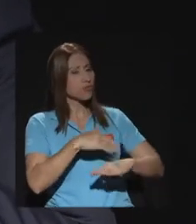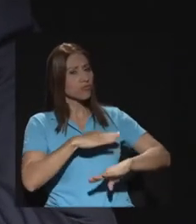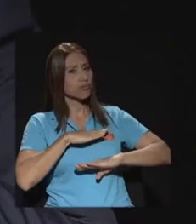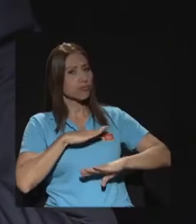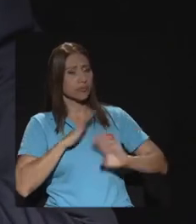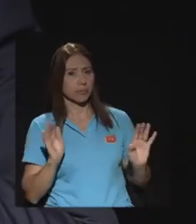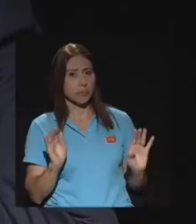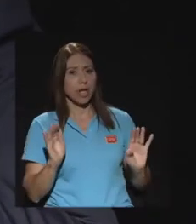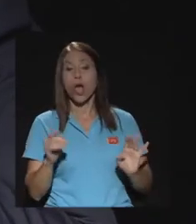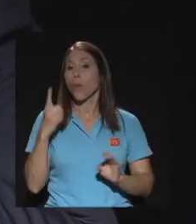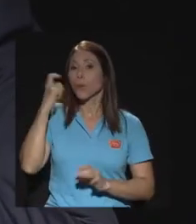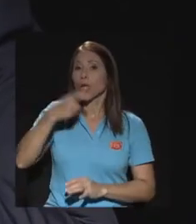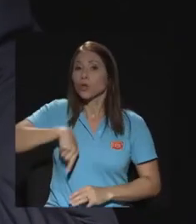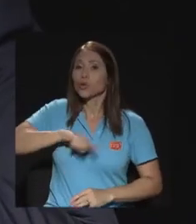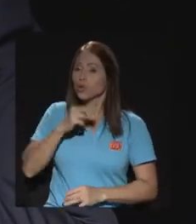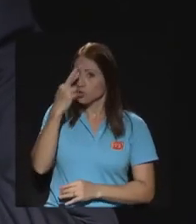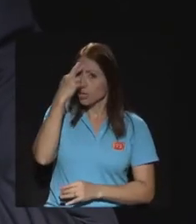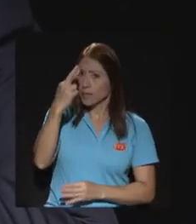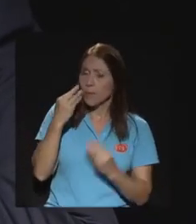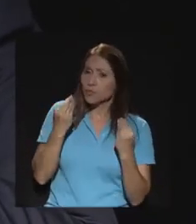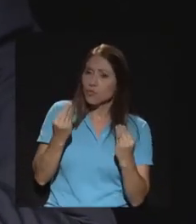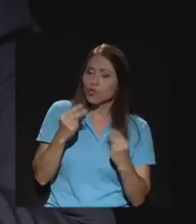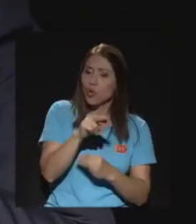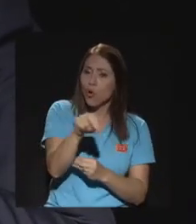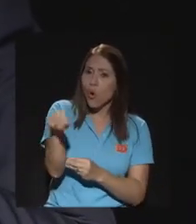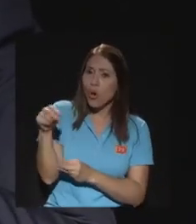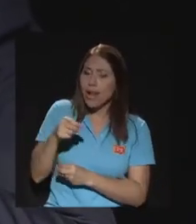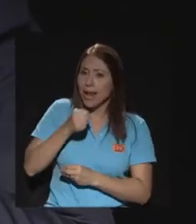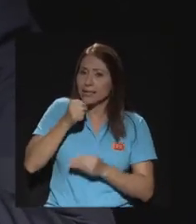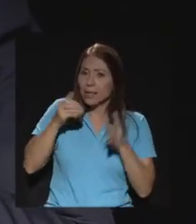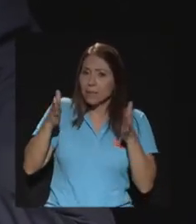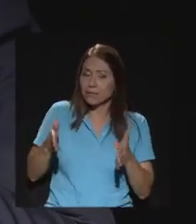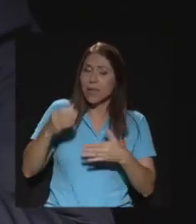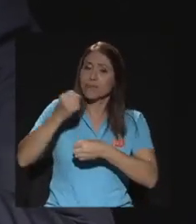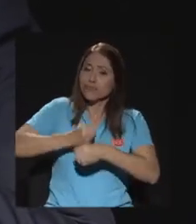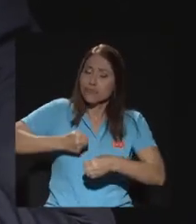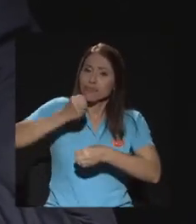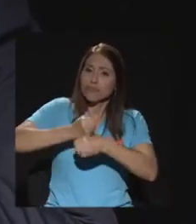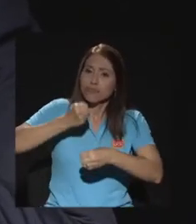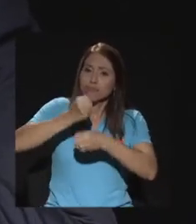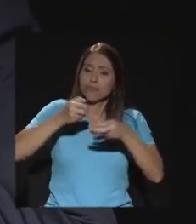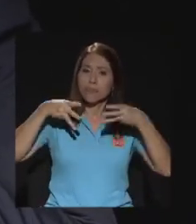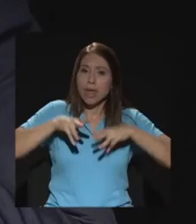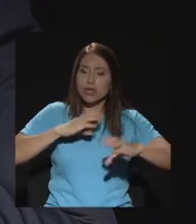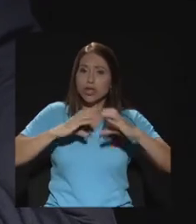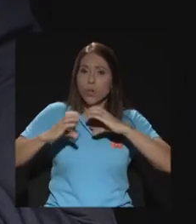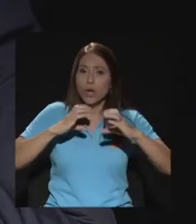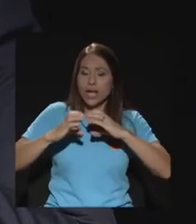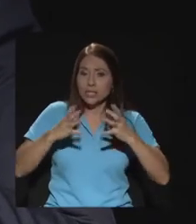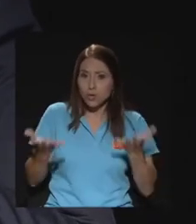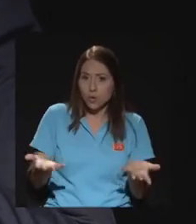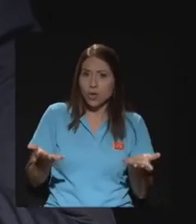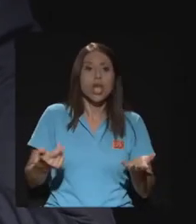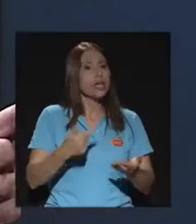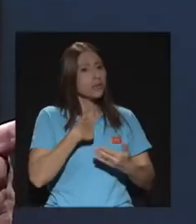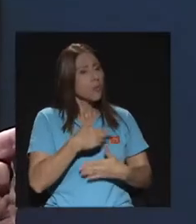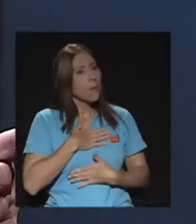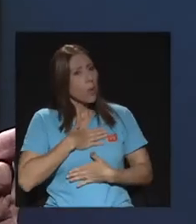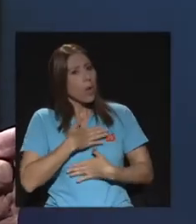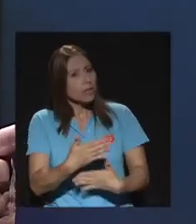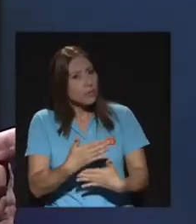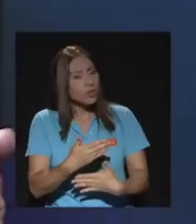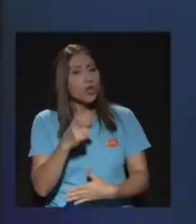todo porque respetamos mucho a los colegas, los compañeros periodistas que hacen su labor en los medios de comunicación colectiva. Y me pongo a disposición de